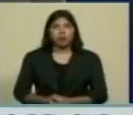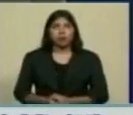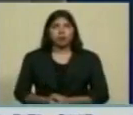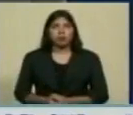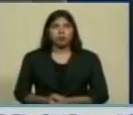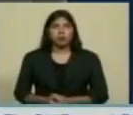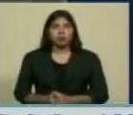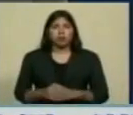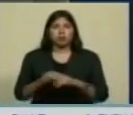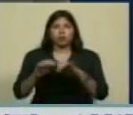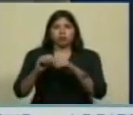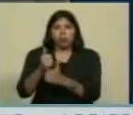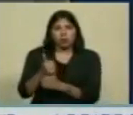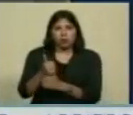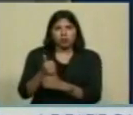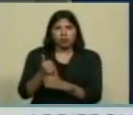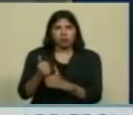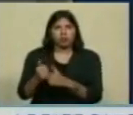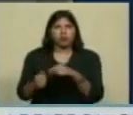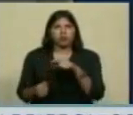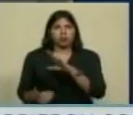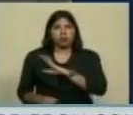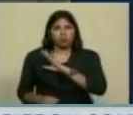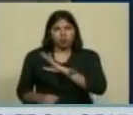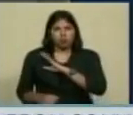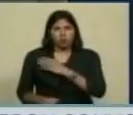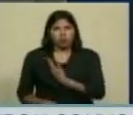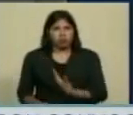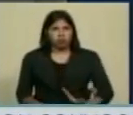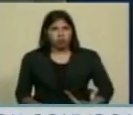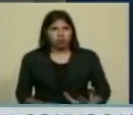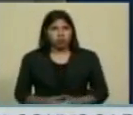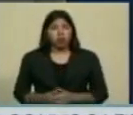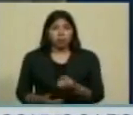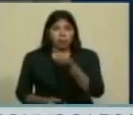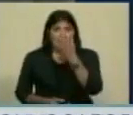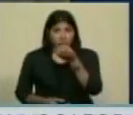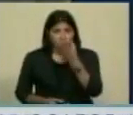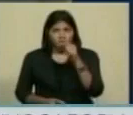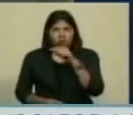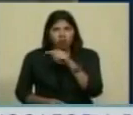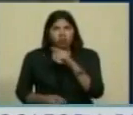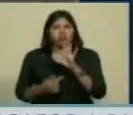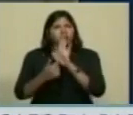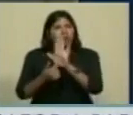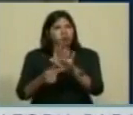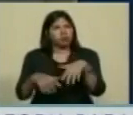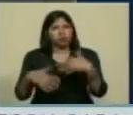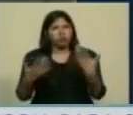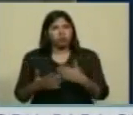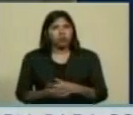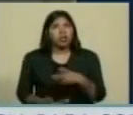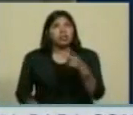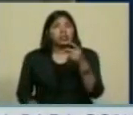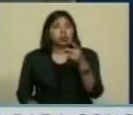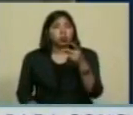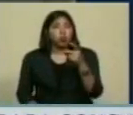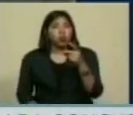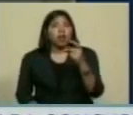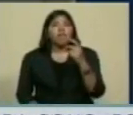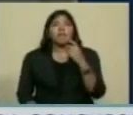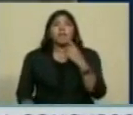la Vicepresidencia Ejecutiva de la República, donde se realiza la presentación de la segunda edición de la